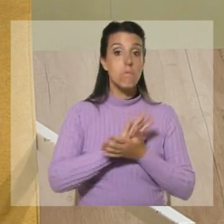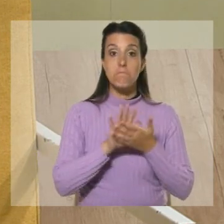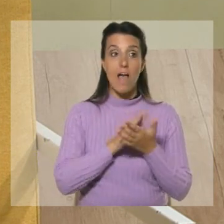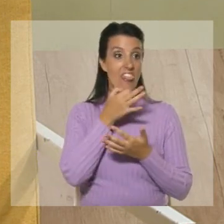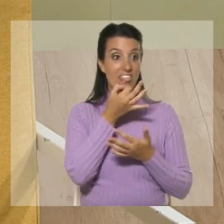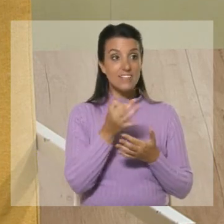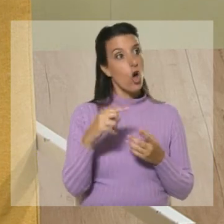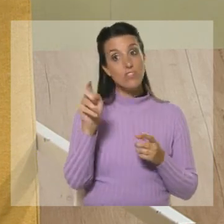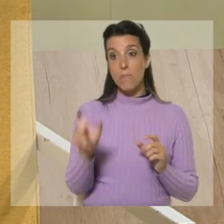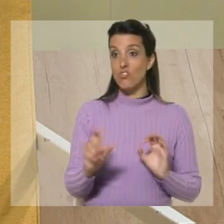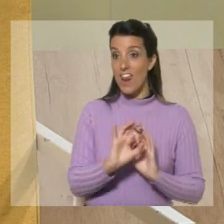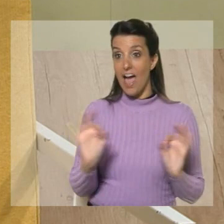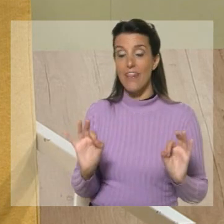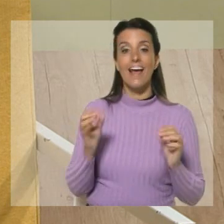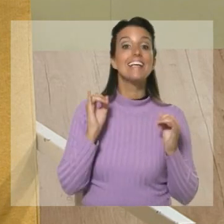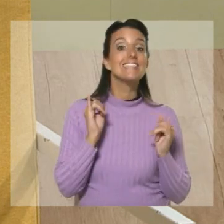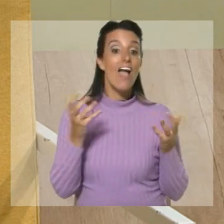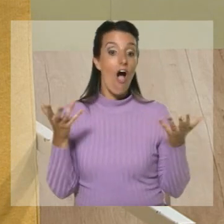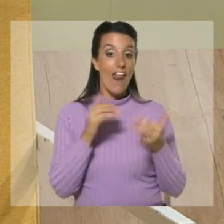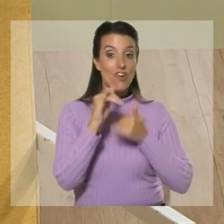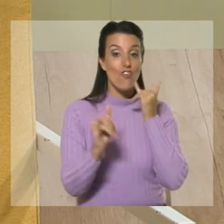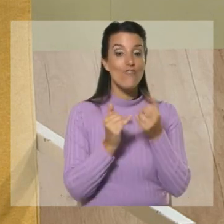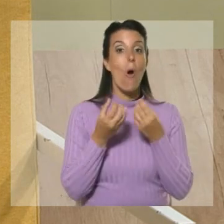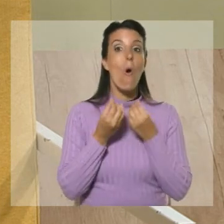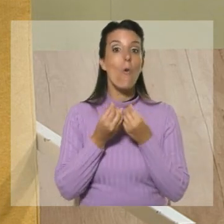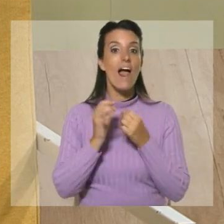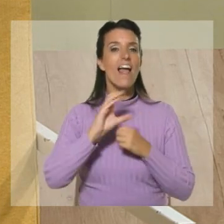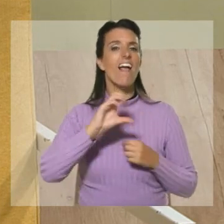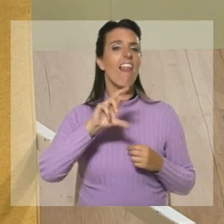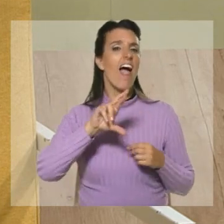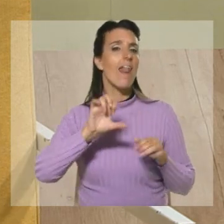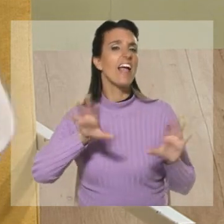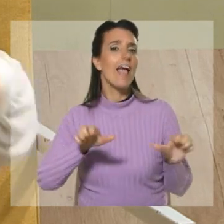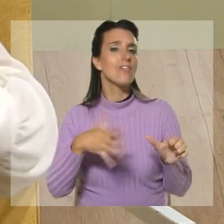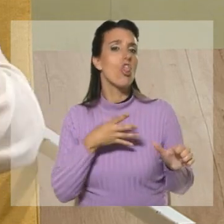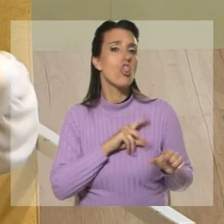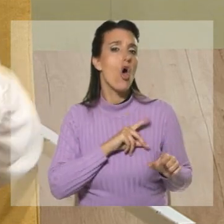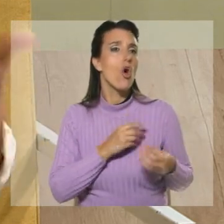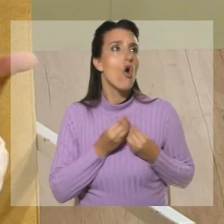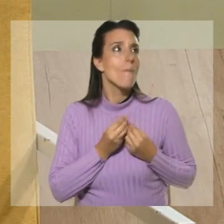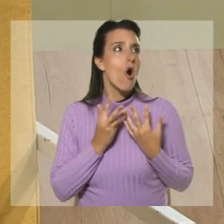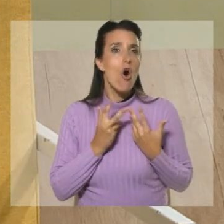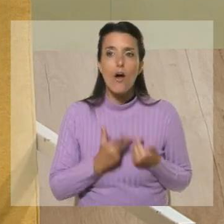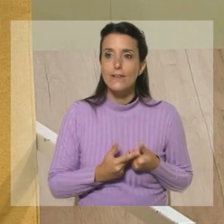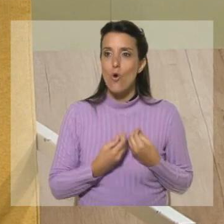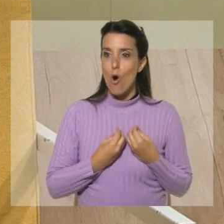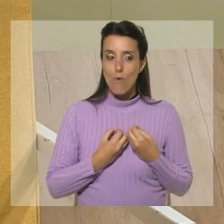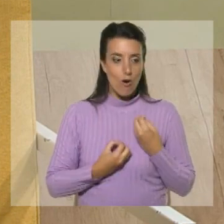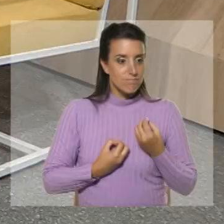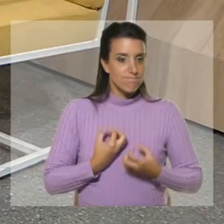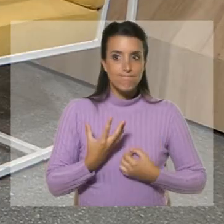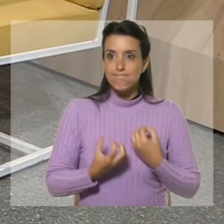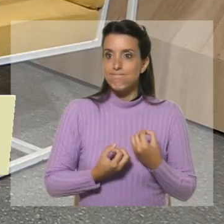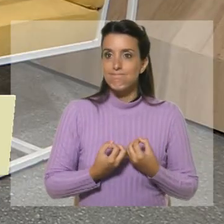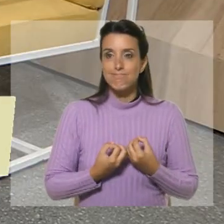decir de ese otro. Lo que tenemos ahora para contar es qué hace Clara con ese dolor y cómo reconstruye